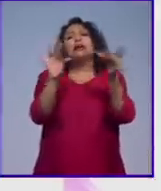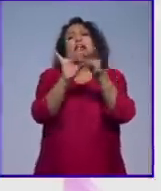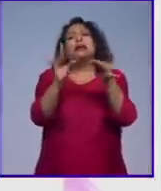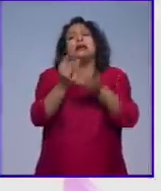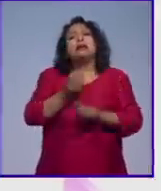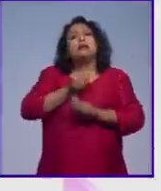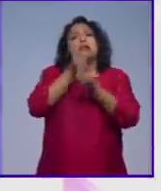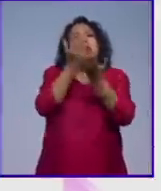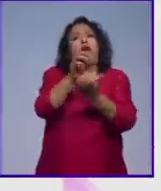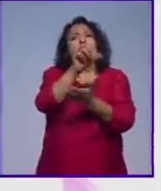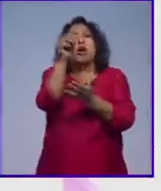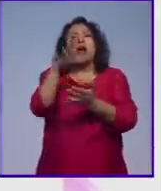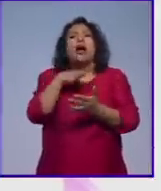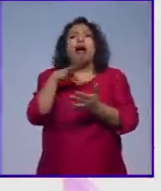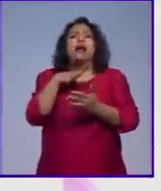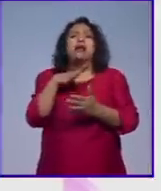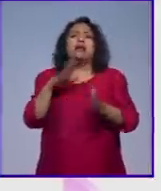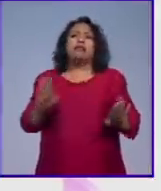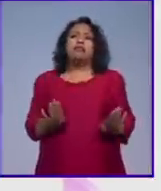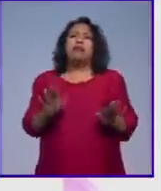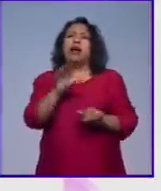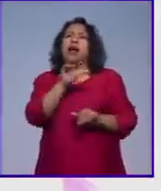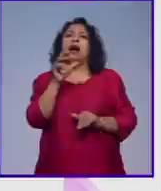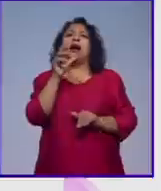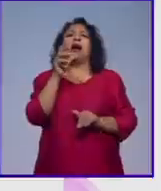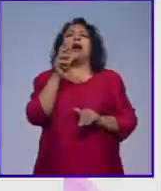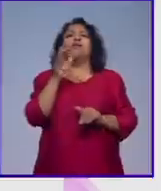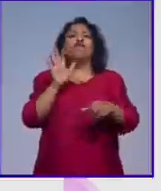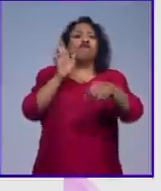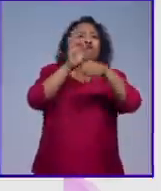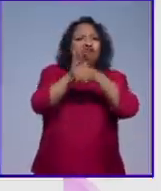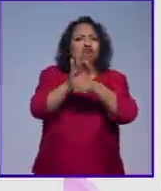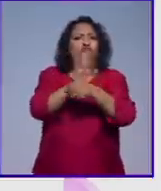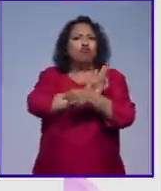adquirir otros lenguajes hasta para el activismo.